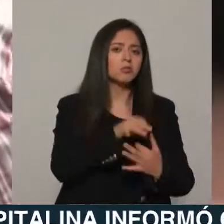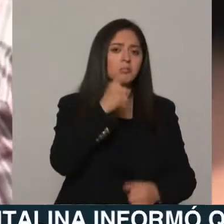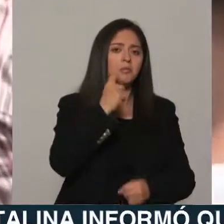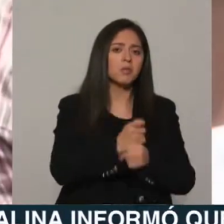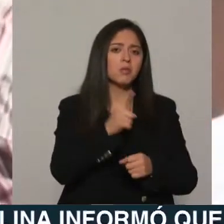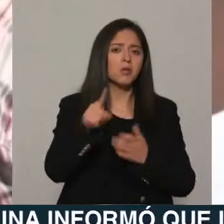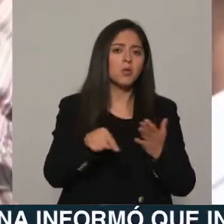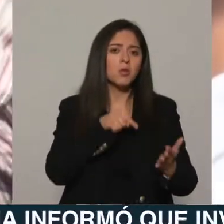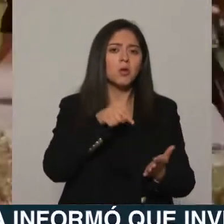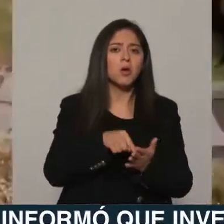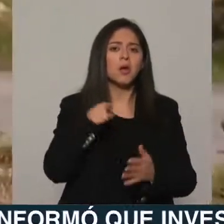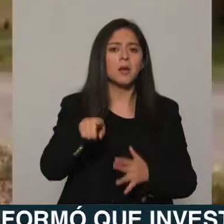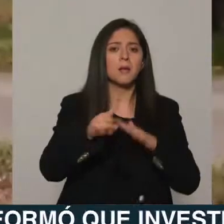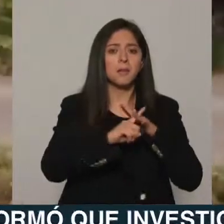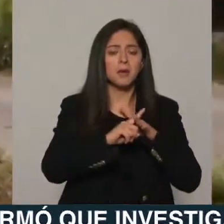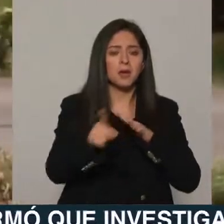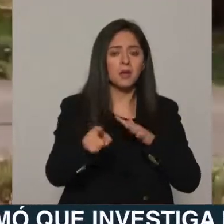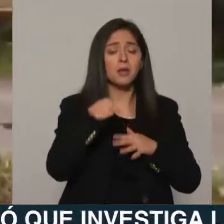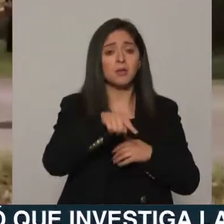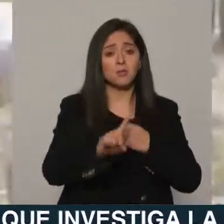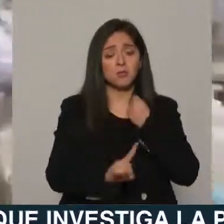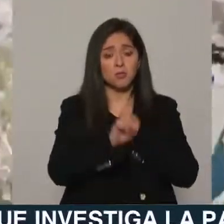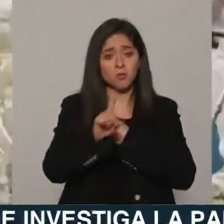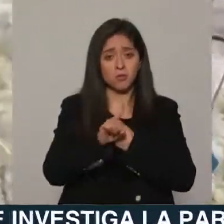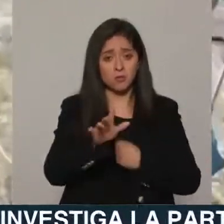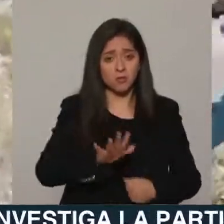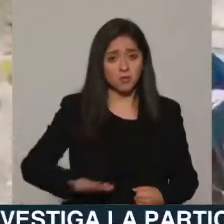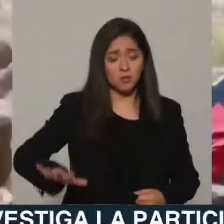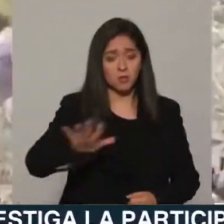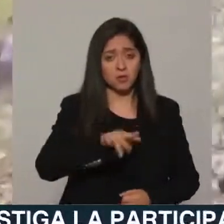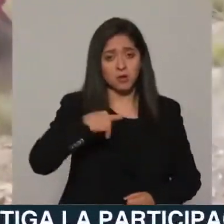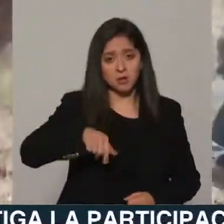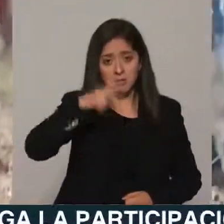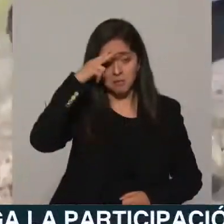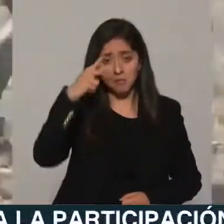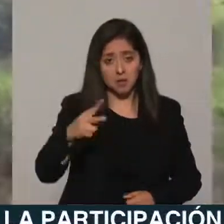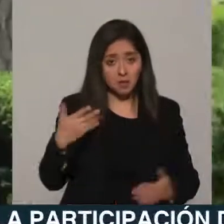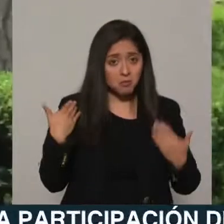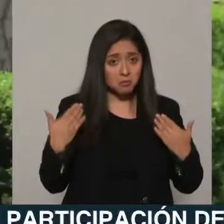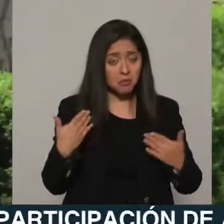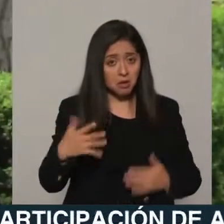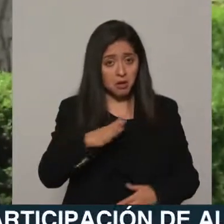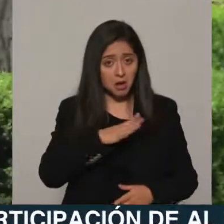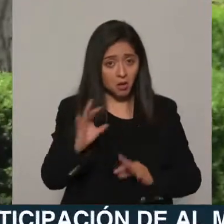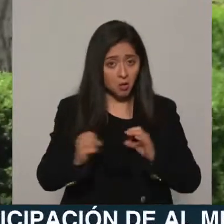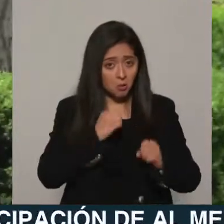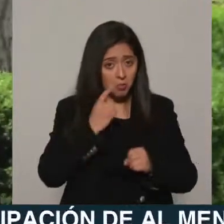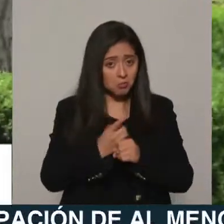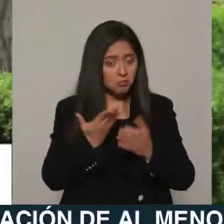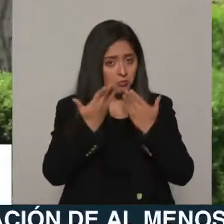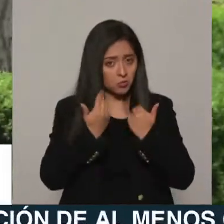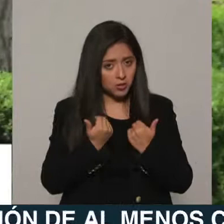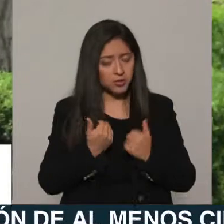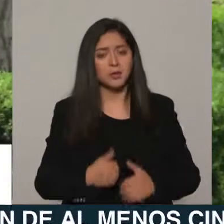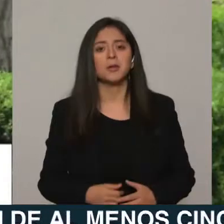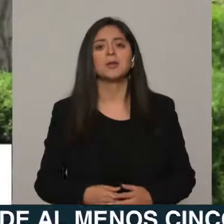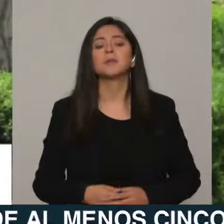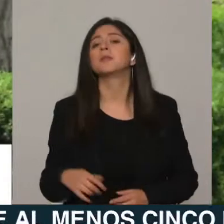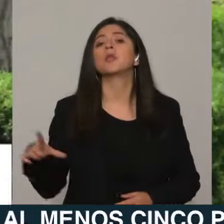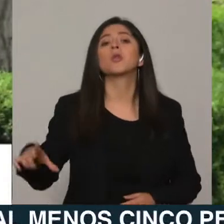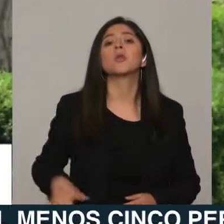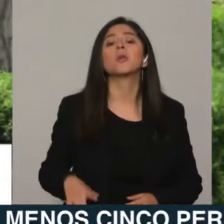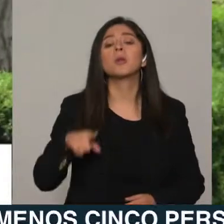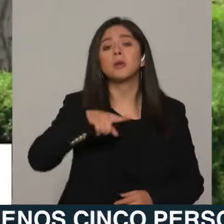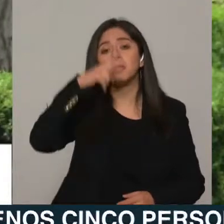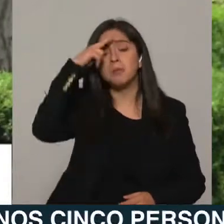lugares como receptor de migrantes, un problema para el cual el país no parece estar listo para afrontar. El gobierno mexicano no tiene la capacidad y